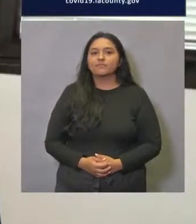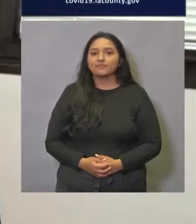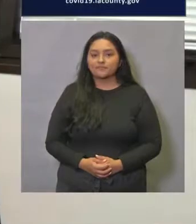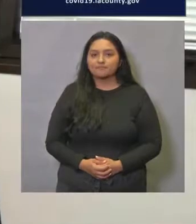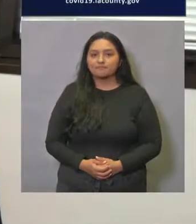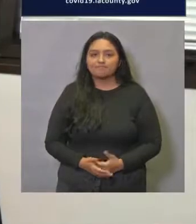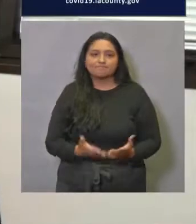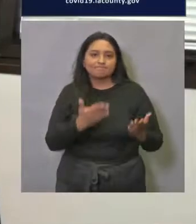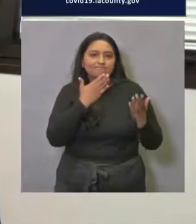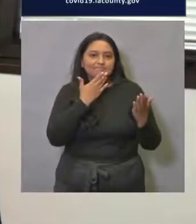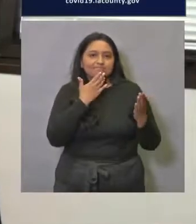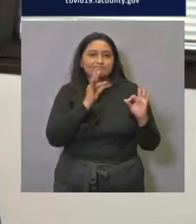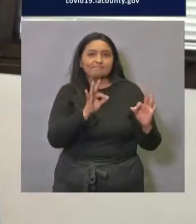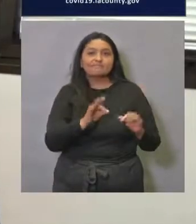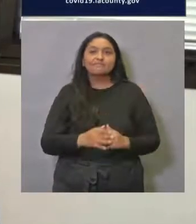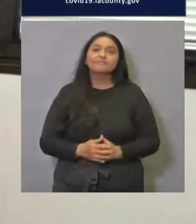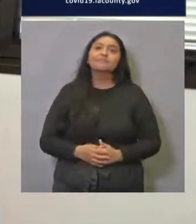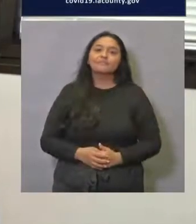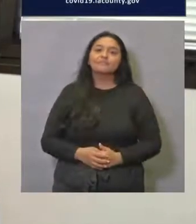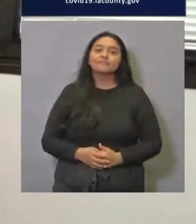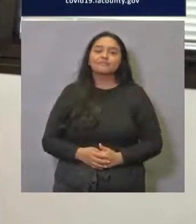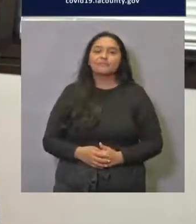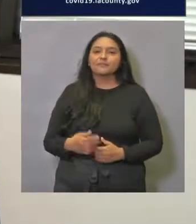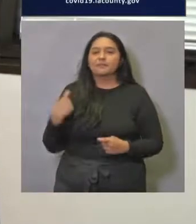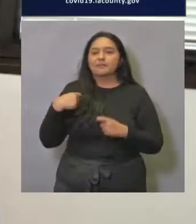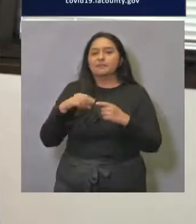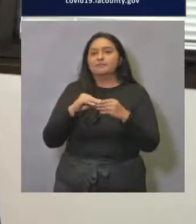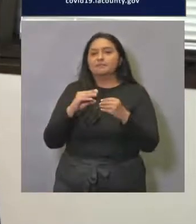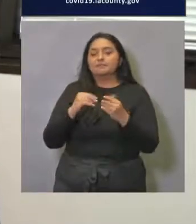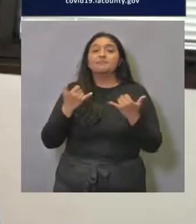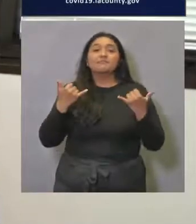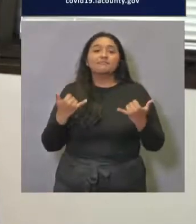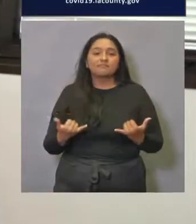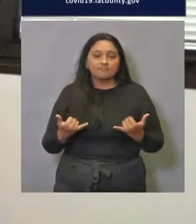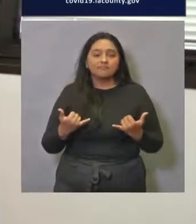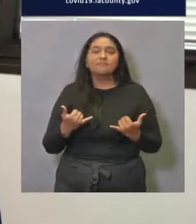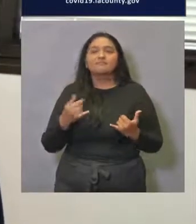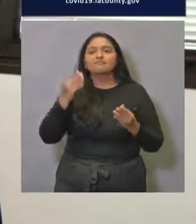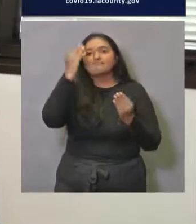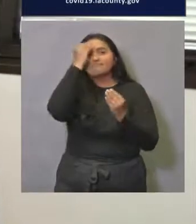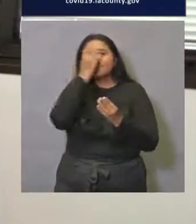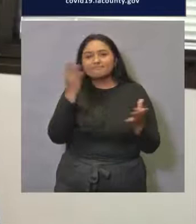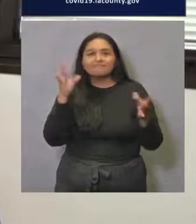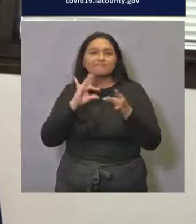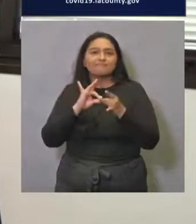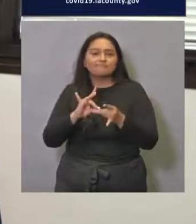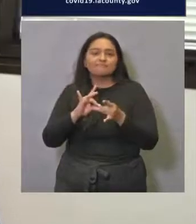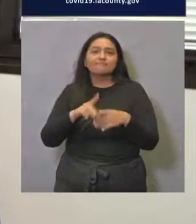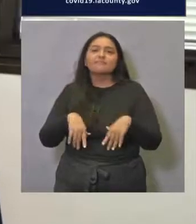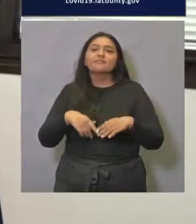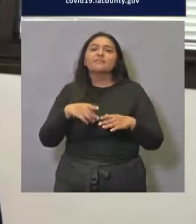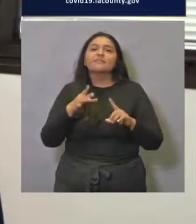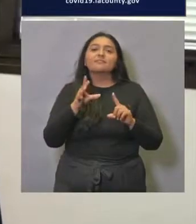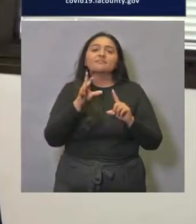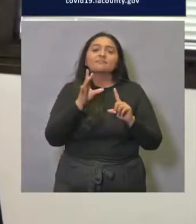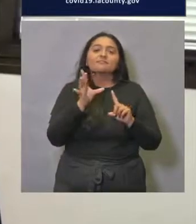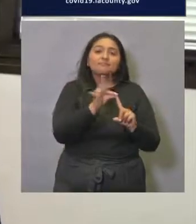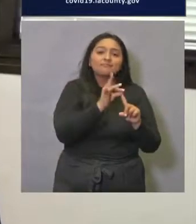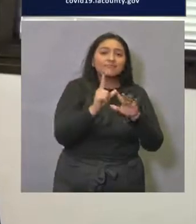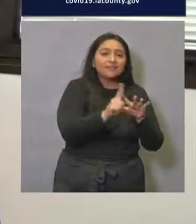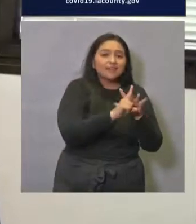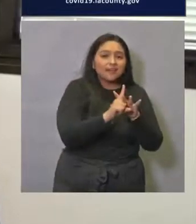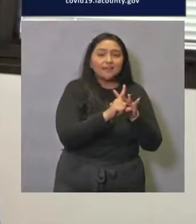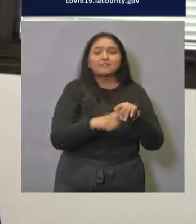Thank you so much. Hoy compartiremos actualizaciones sobre casos, hospitalizaciones, muertes